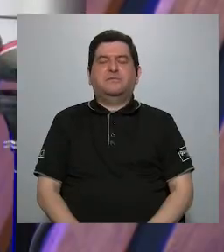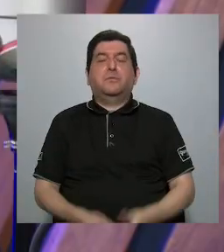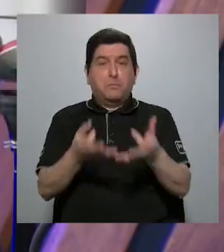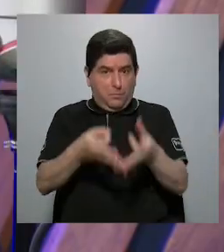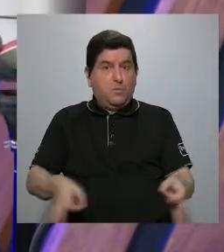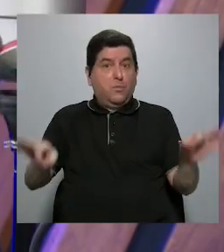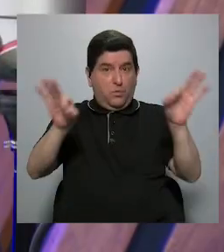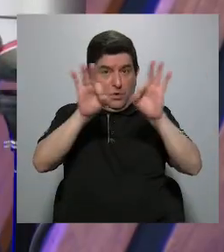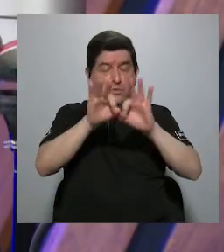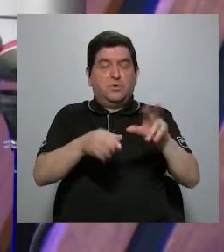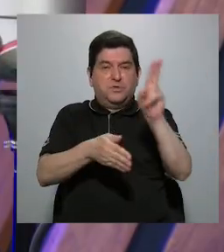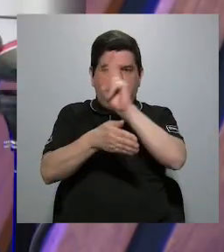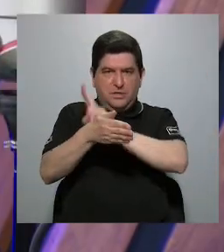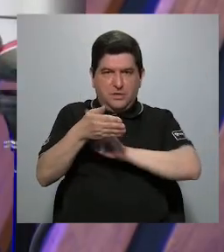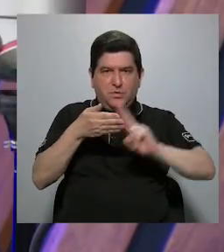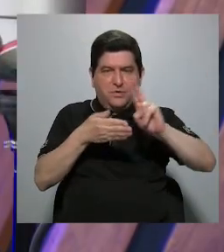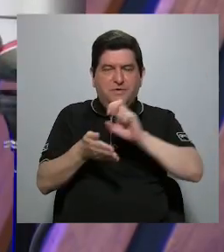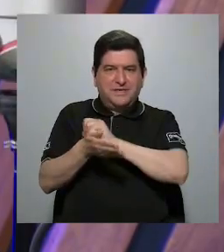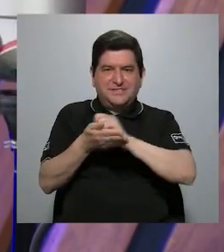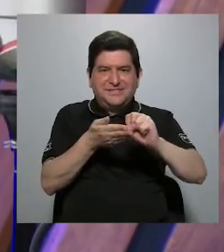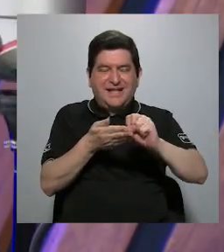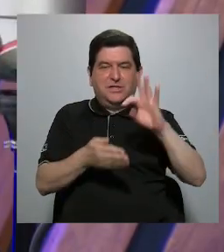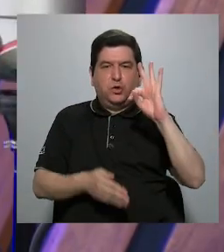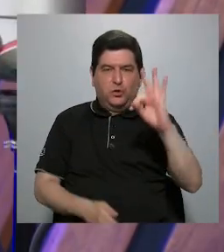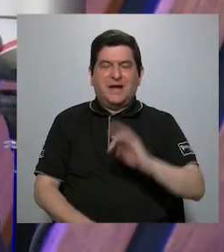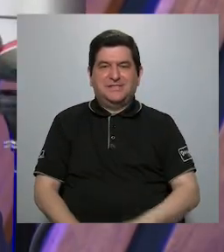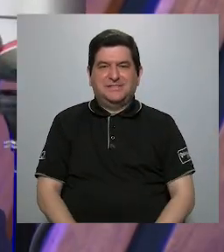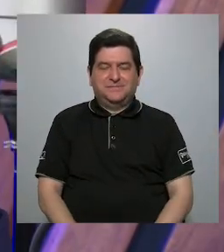ilustre de la Universidad de Santo Tomás.